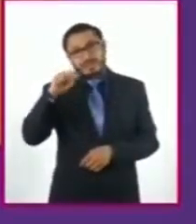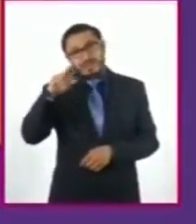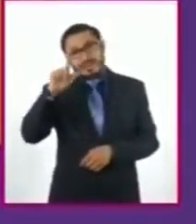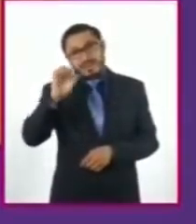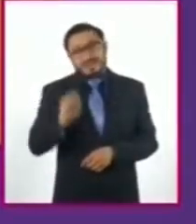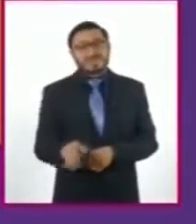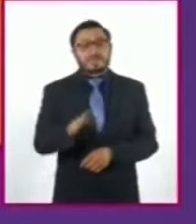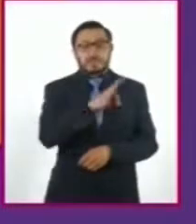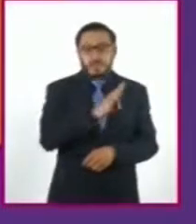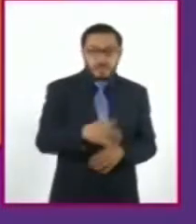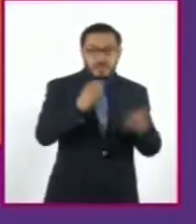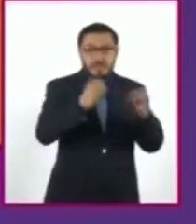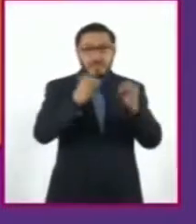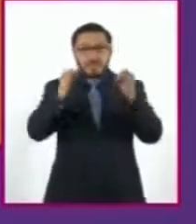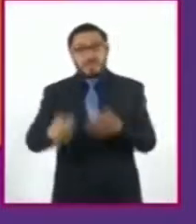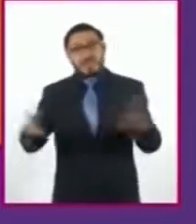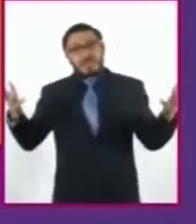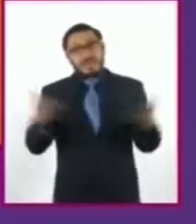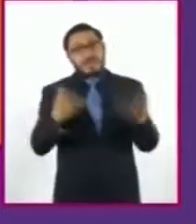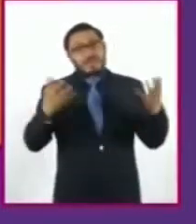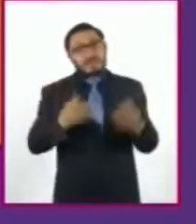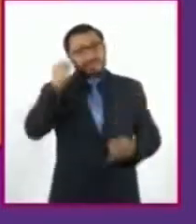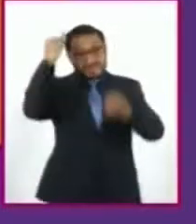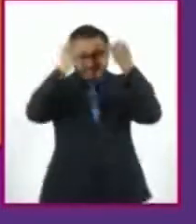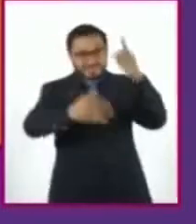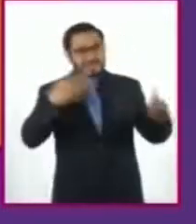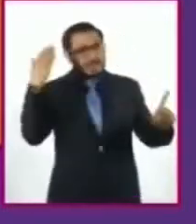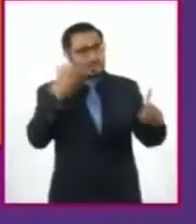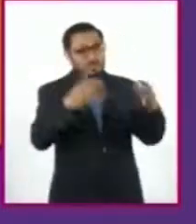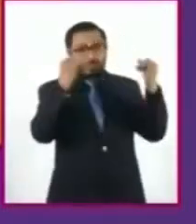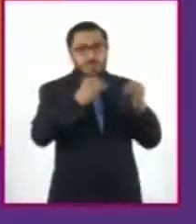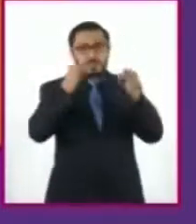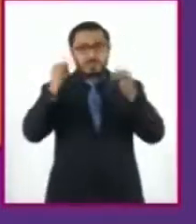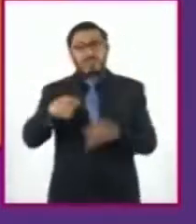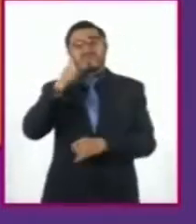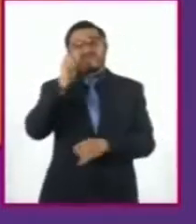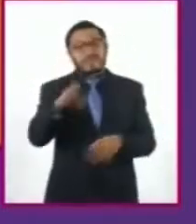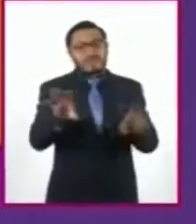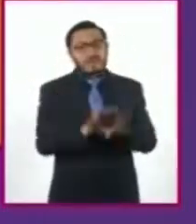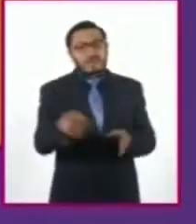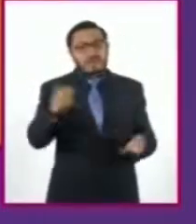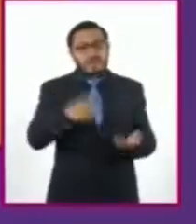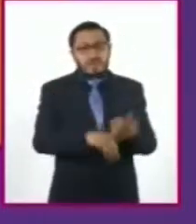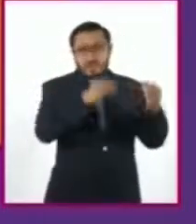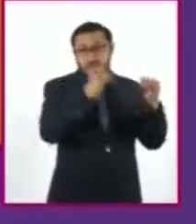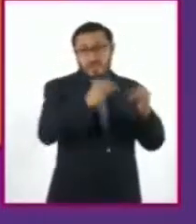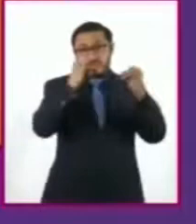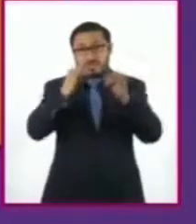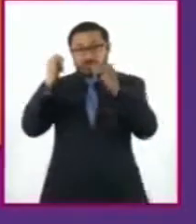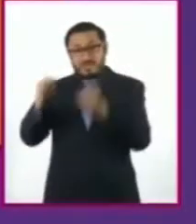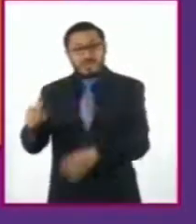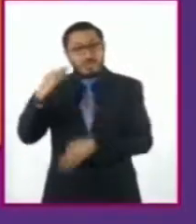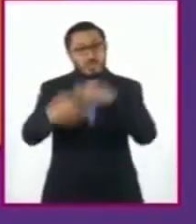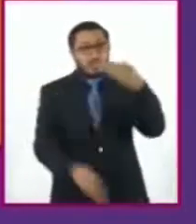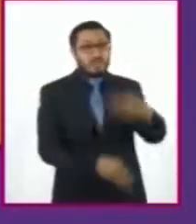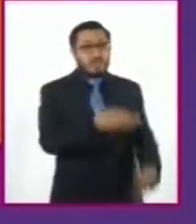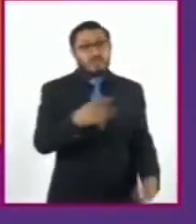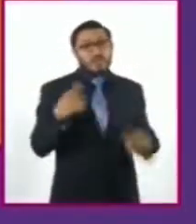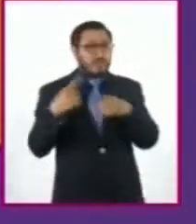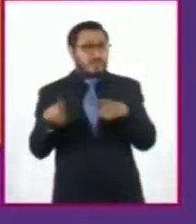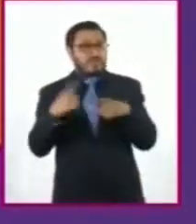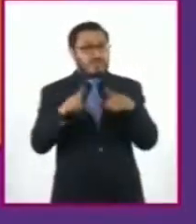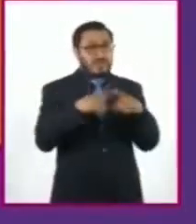y crear sus objetivos personales. Lo que quiero decir con esto es que es una cualidad individual y cada persona la desarrolla de acuerdo a su actitud